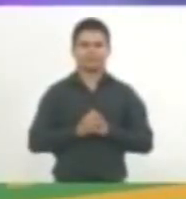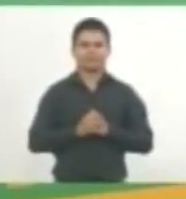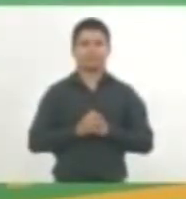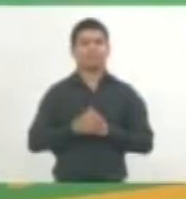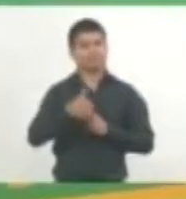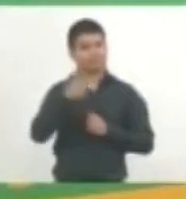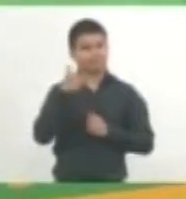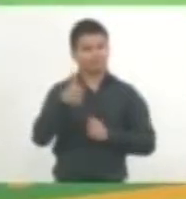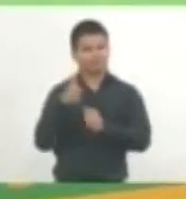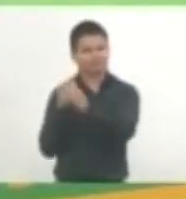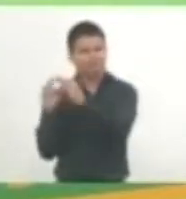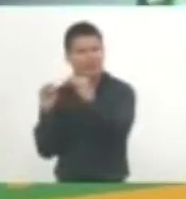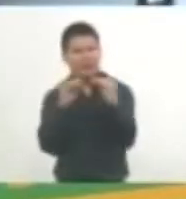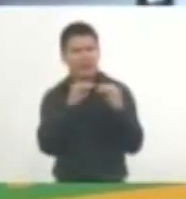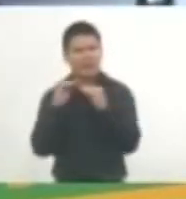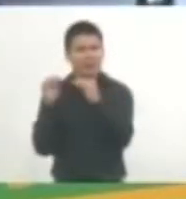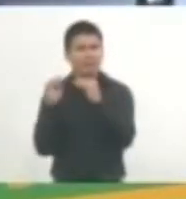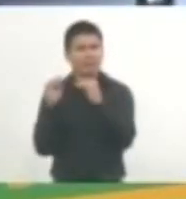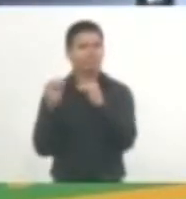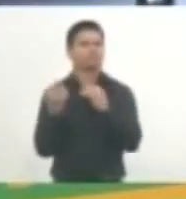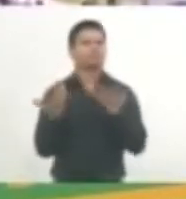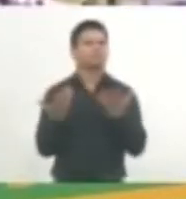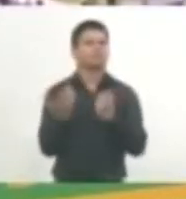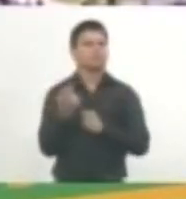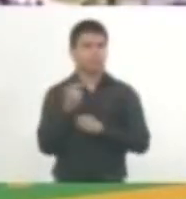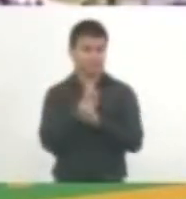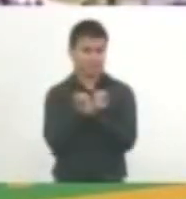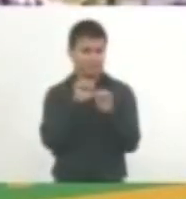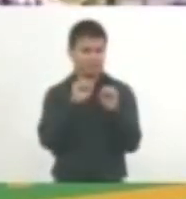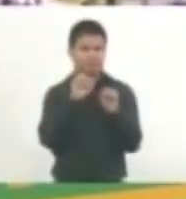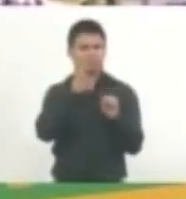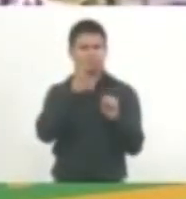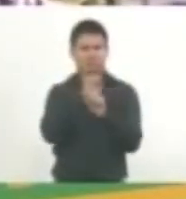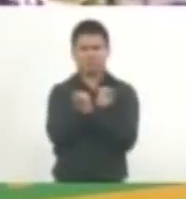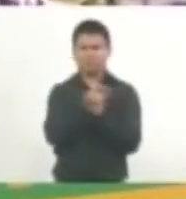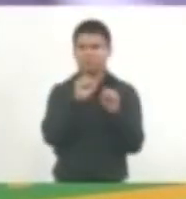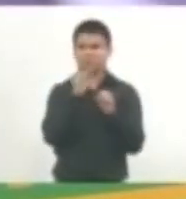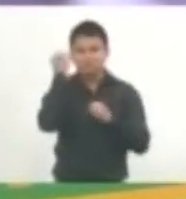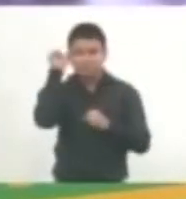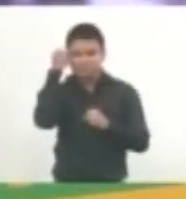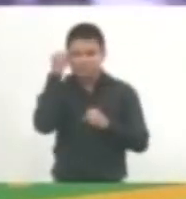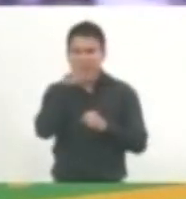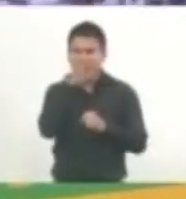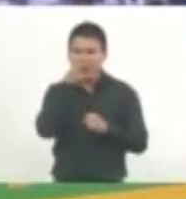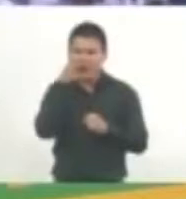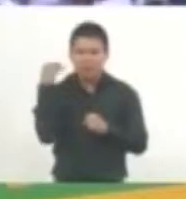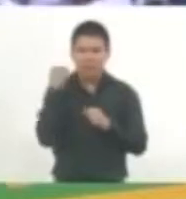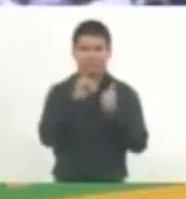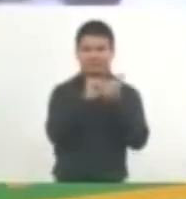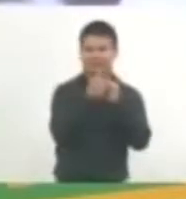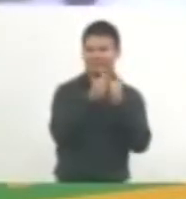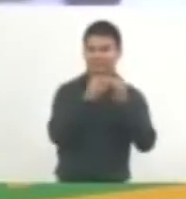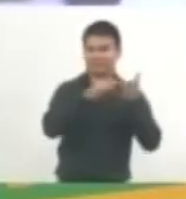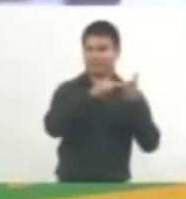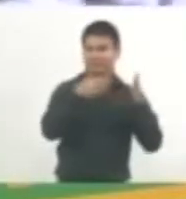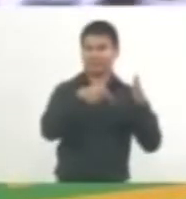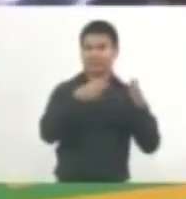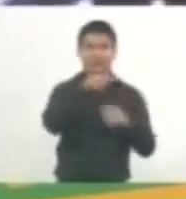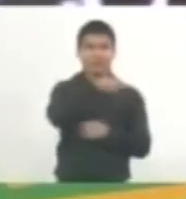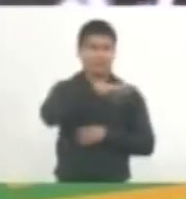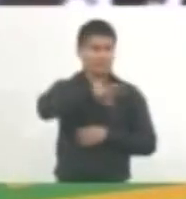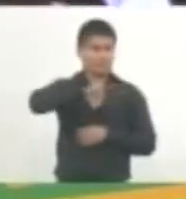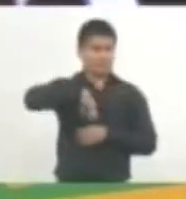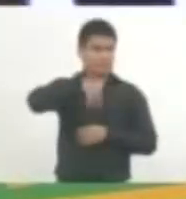el conversatorio Hablemos de Fútbol con Vicente del Bosque. El español contó allí anécdotas y experiencias